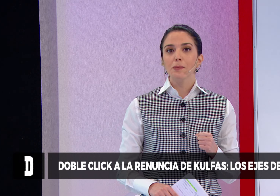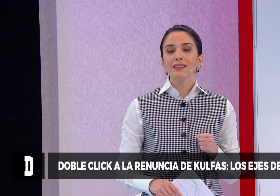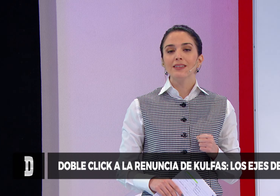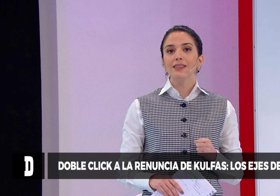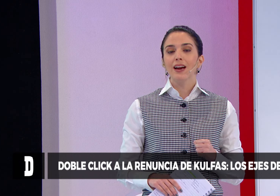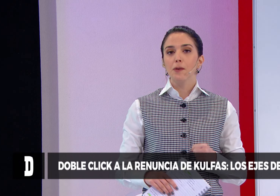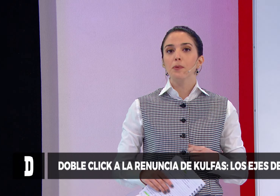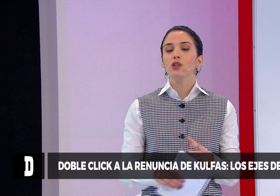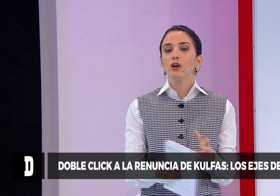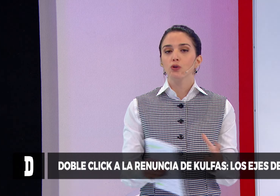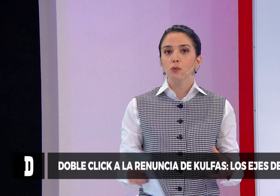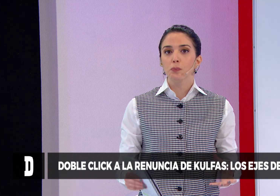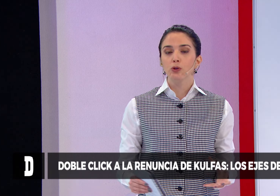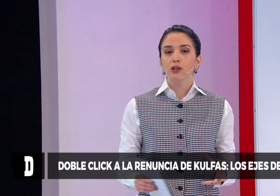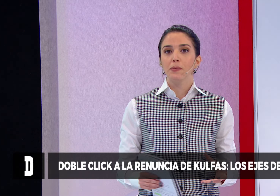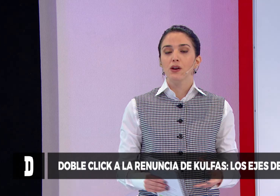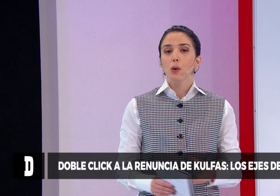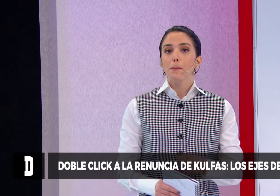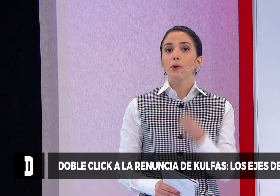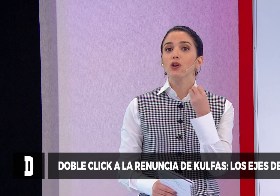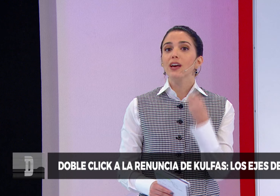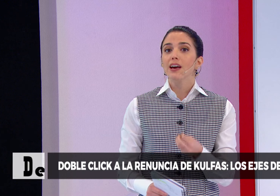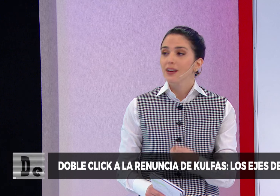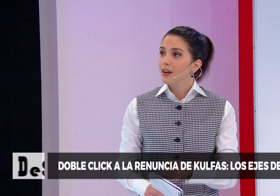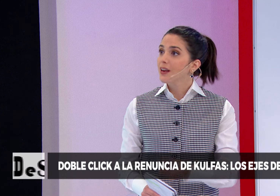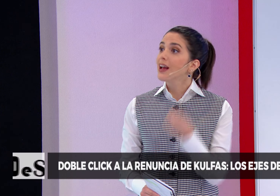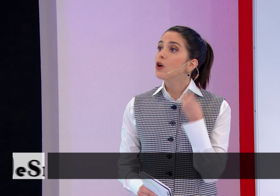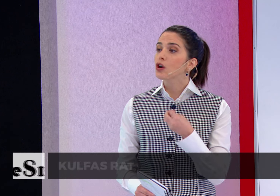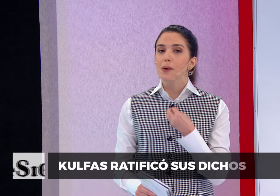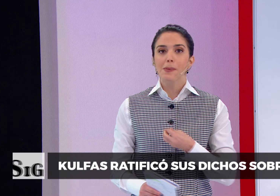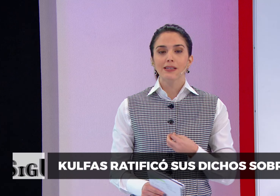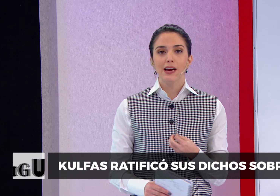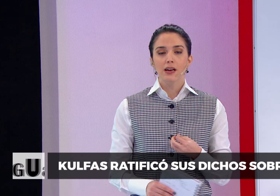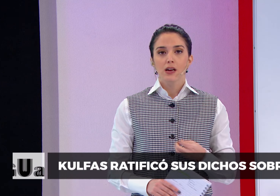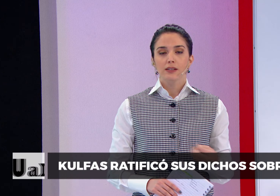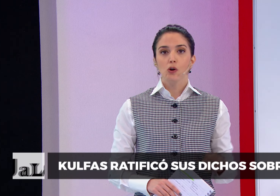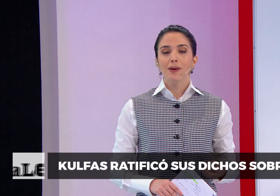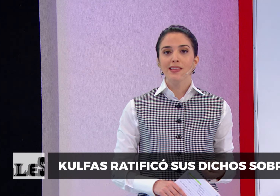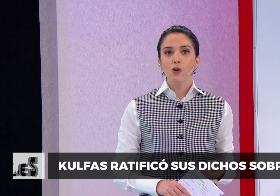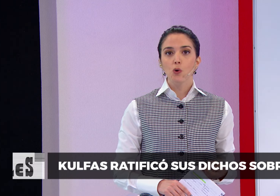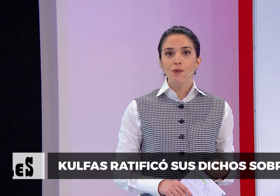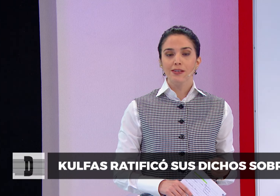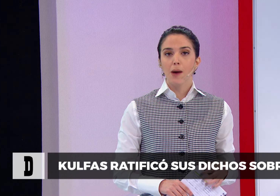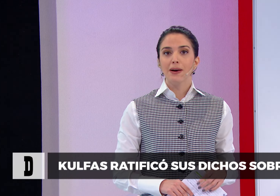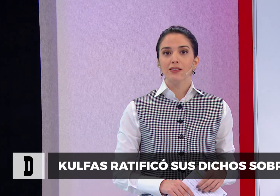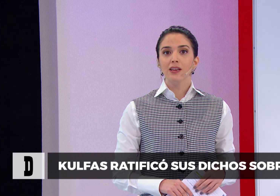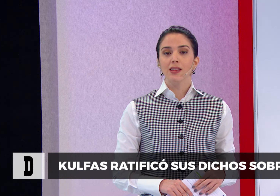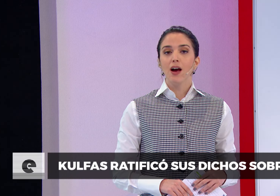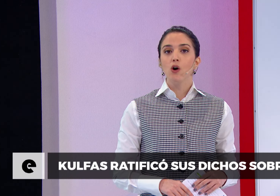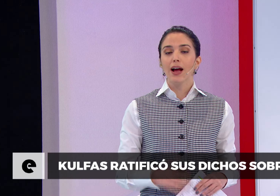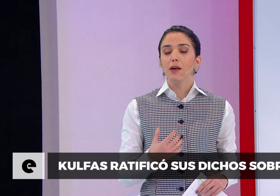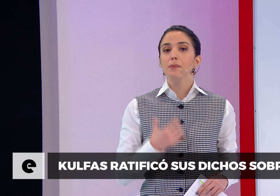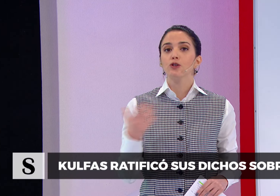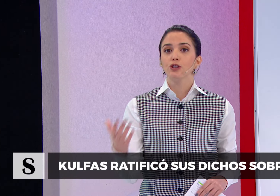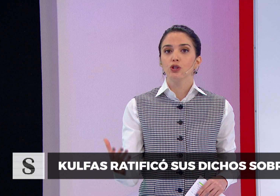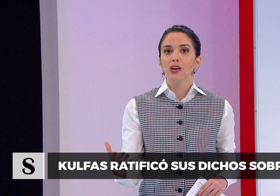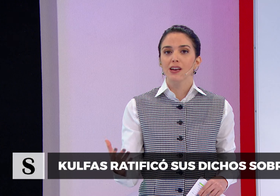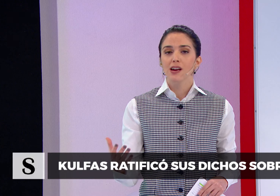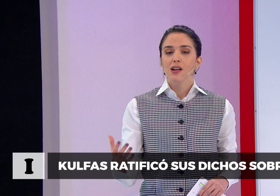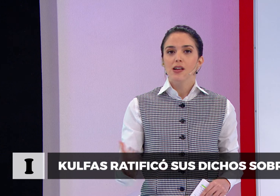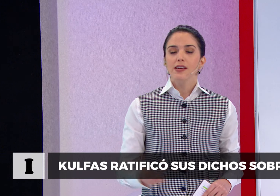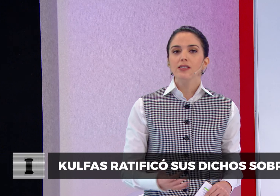Barragán va a intentar respondernos en un punto también. ¿Por qué? ¿Qué es lo que va a pasar con Matías Culfas a partir de ahora? ¿Qué